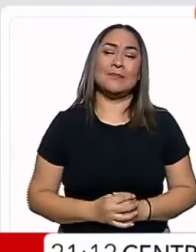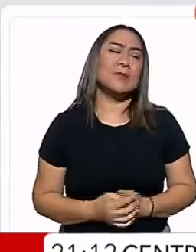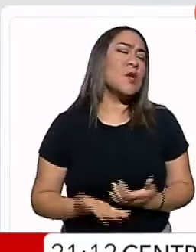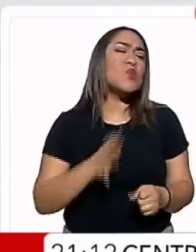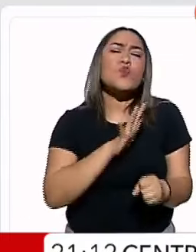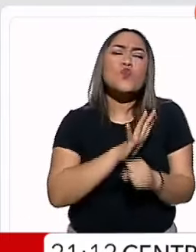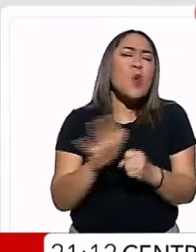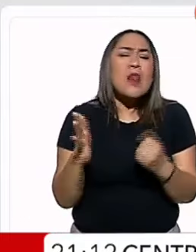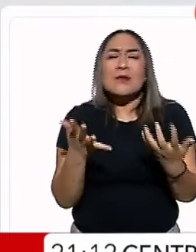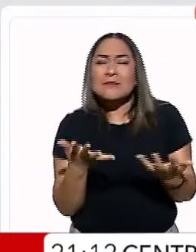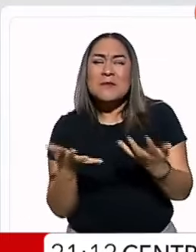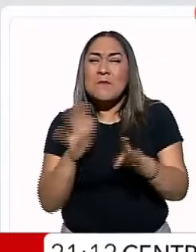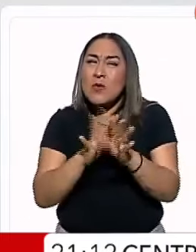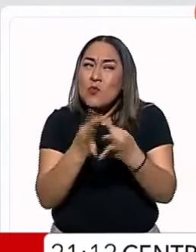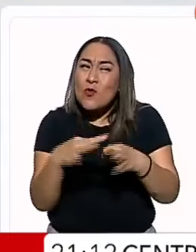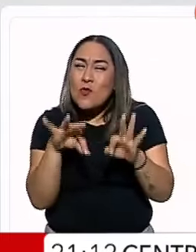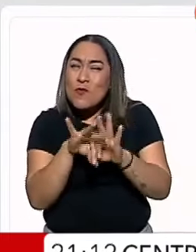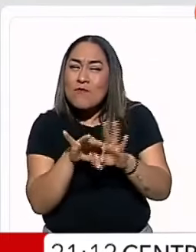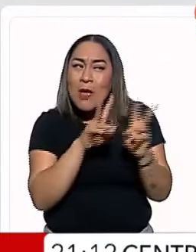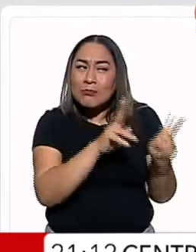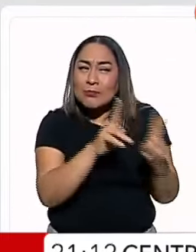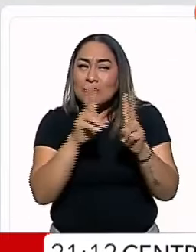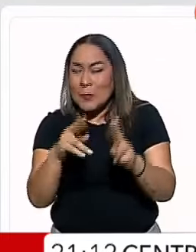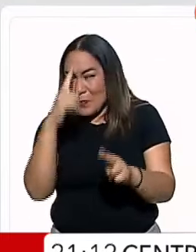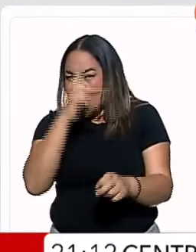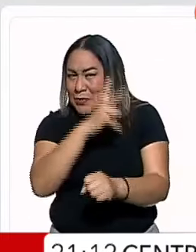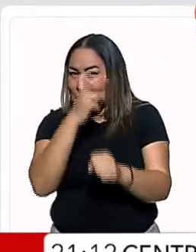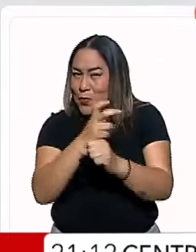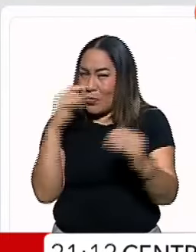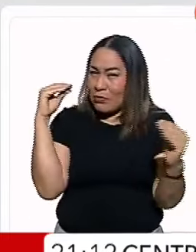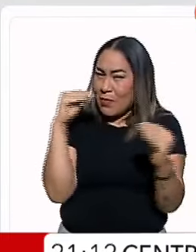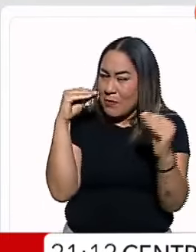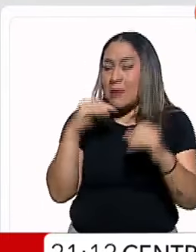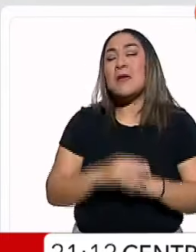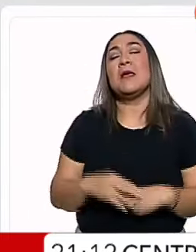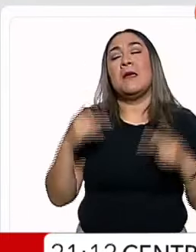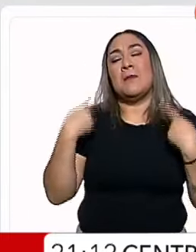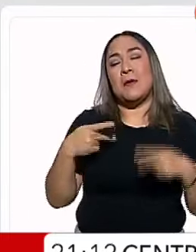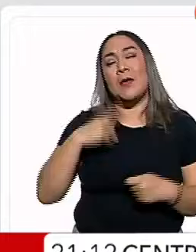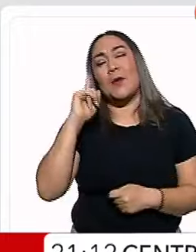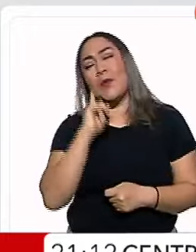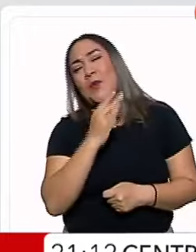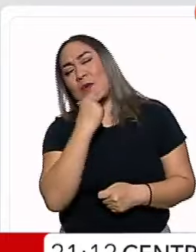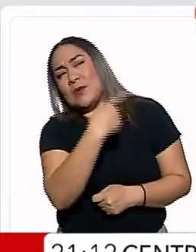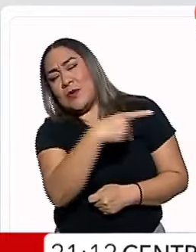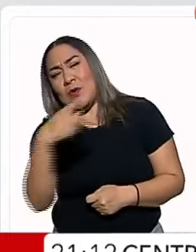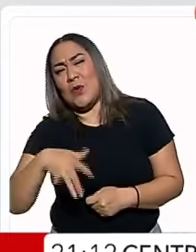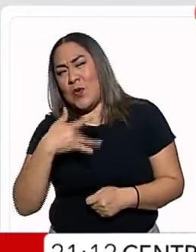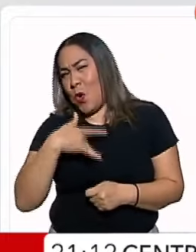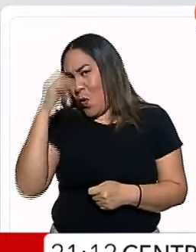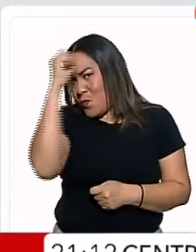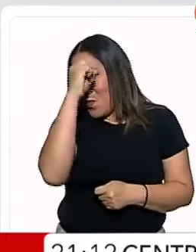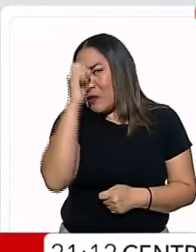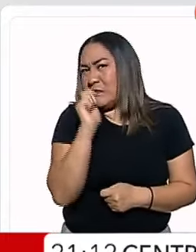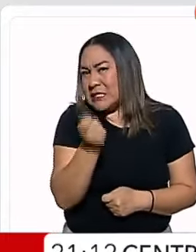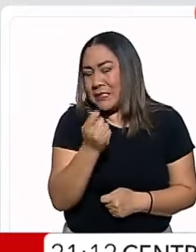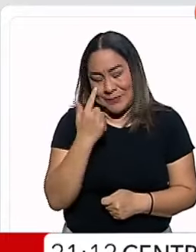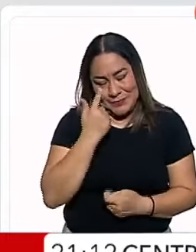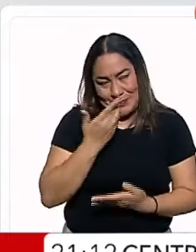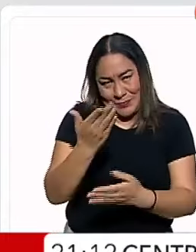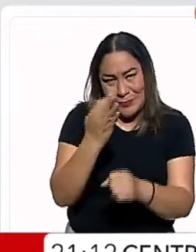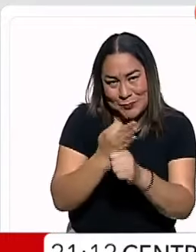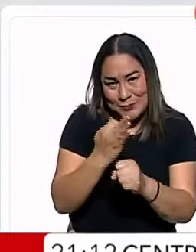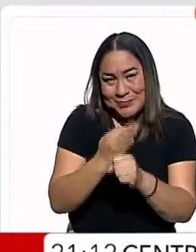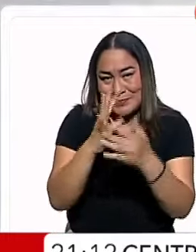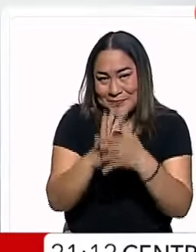¿Y cuáles fueron los momentos más importantes del segundo debate y qué piensan las candidatas y el candidato presidencial de este encuentro? Aquí le presentamos